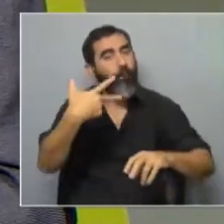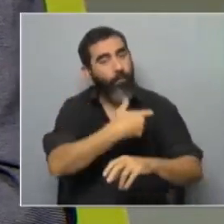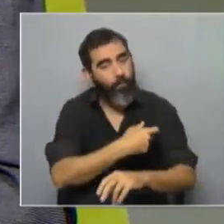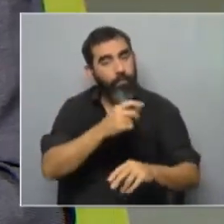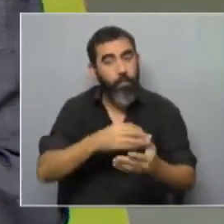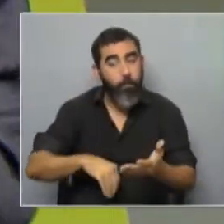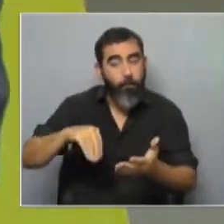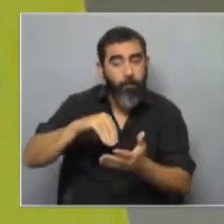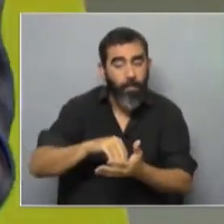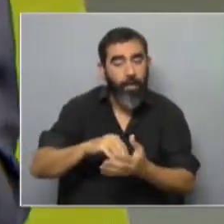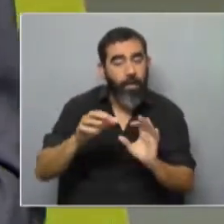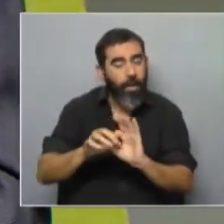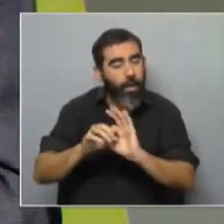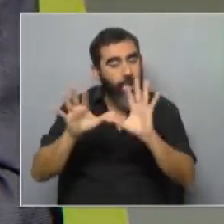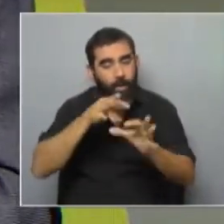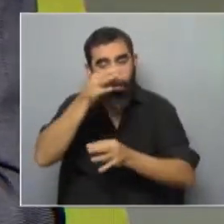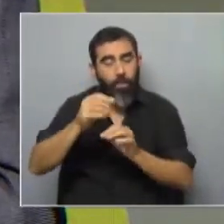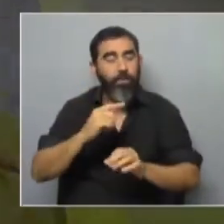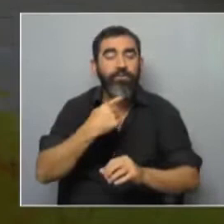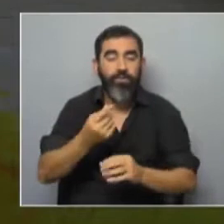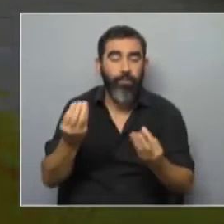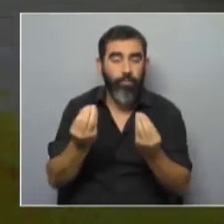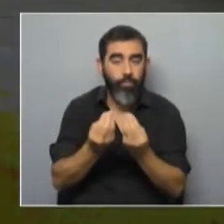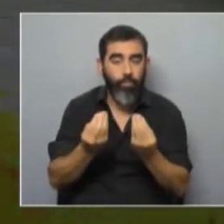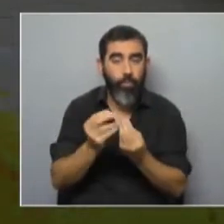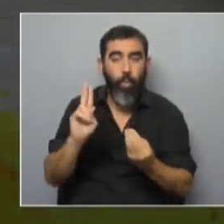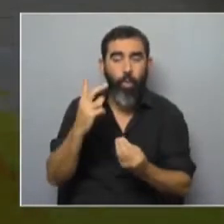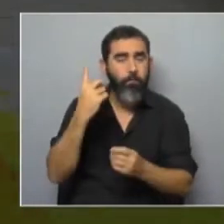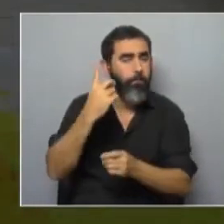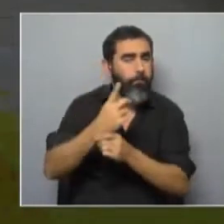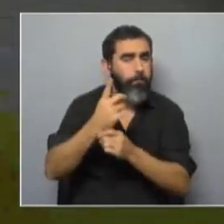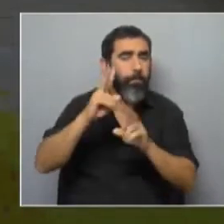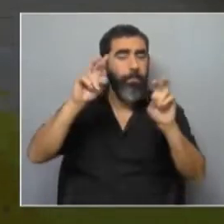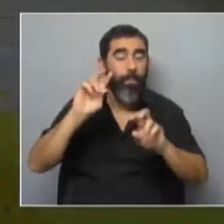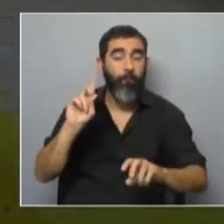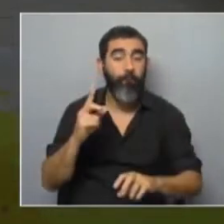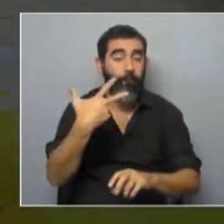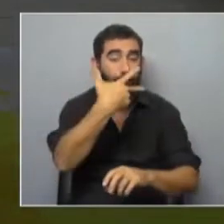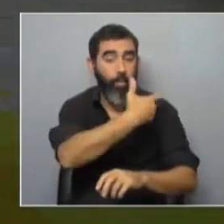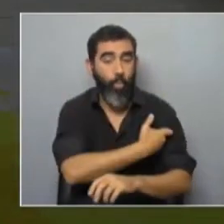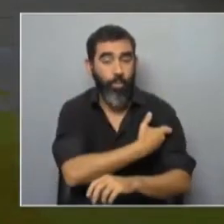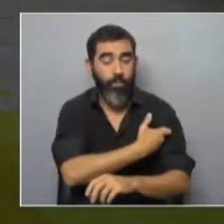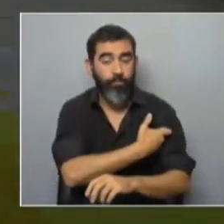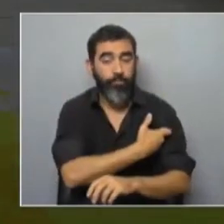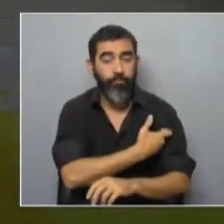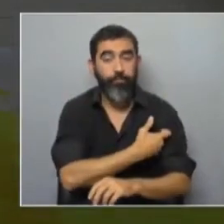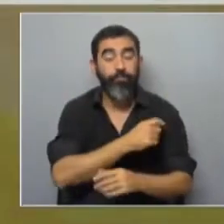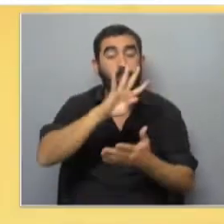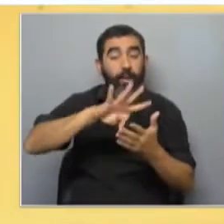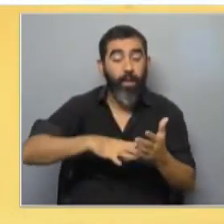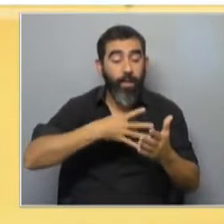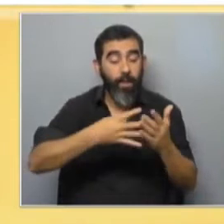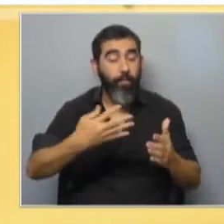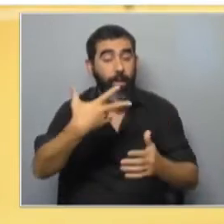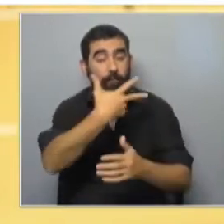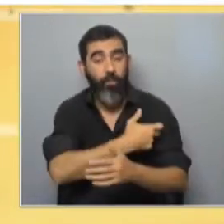Agregar Sí. un poco de claridad en el escenario es muy útil. Sí, Uruguay ha sido pionero en el tema de la vacunación y como hemos visto, los esquemas de vacunación